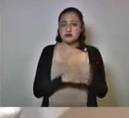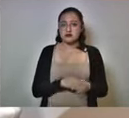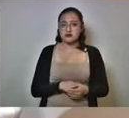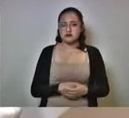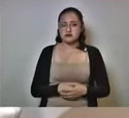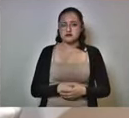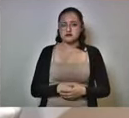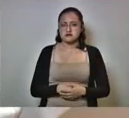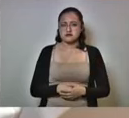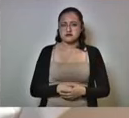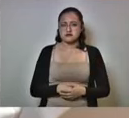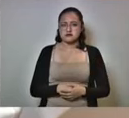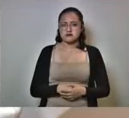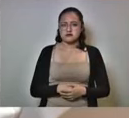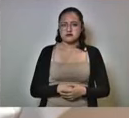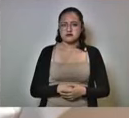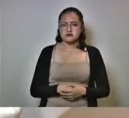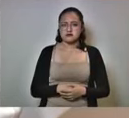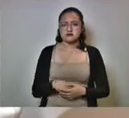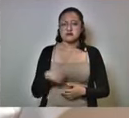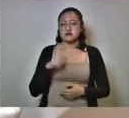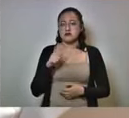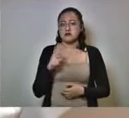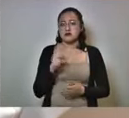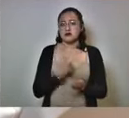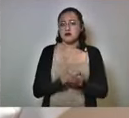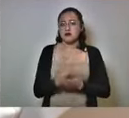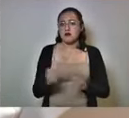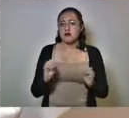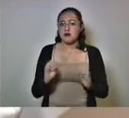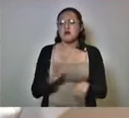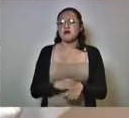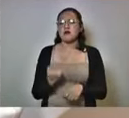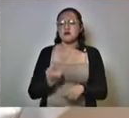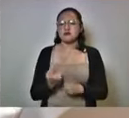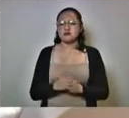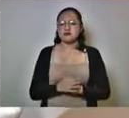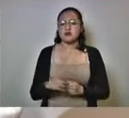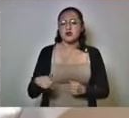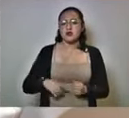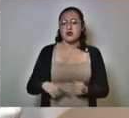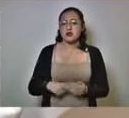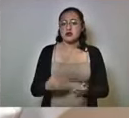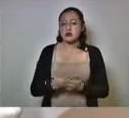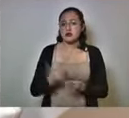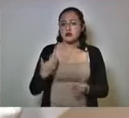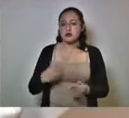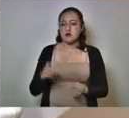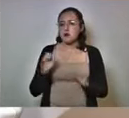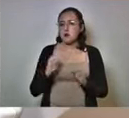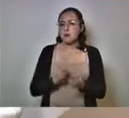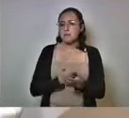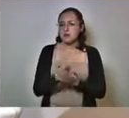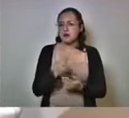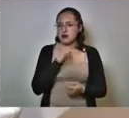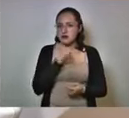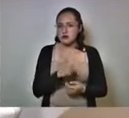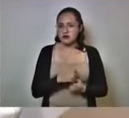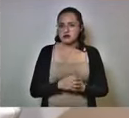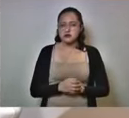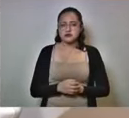peso para pagar pensiones. ¿Por qué? Porque los gobiernos anteriores no le inyectaron nada.